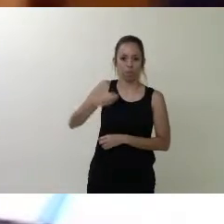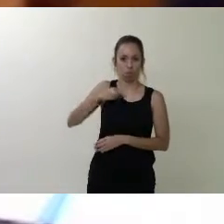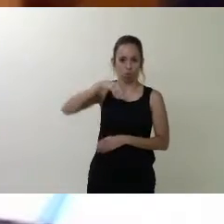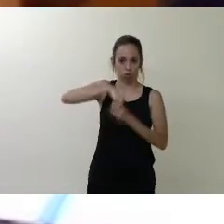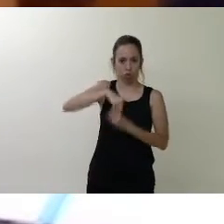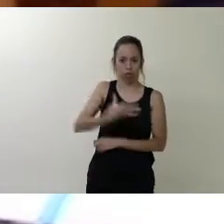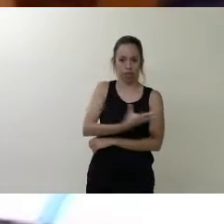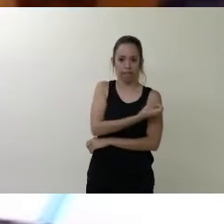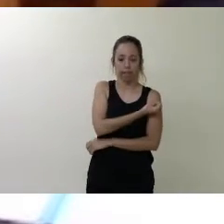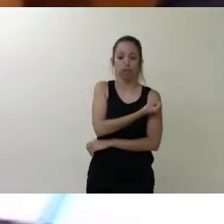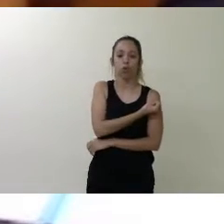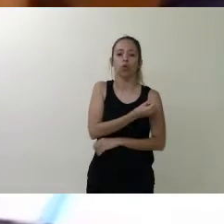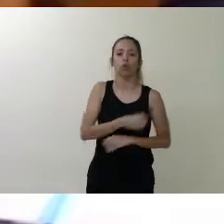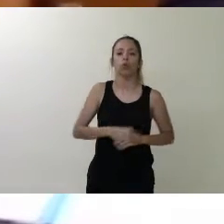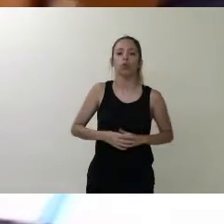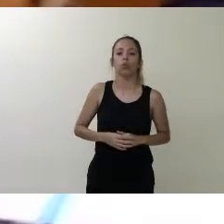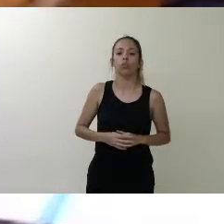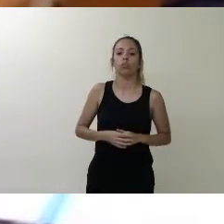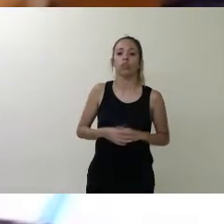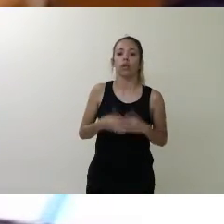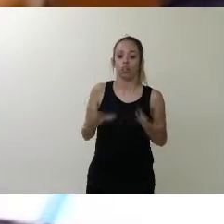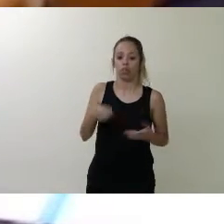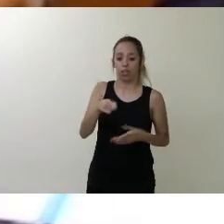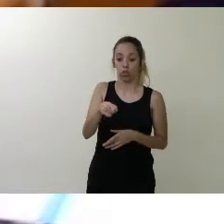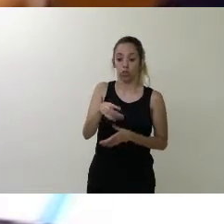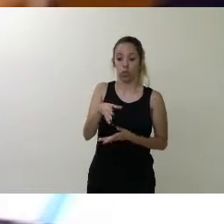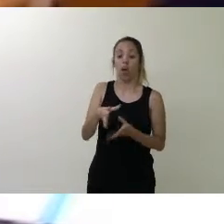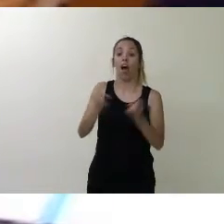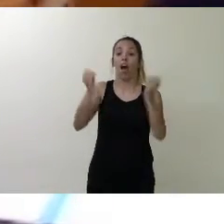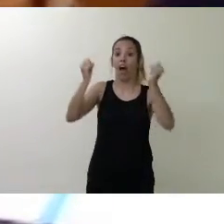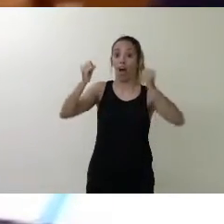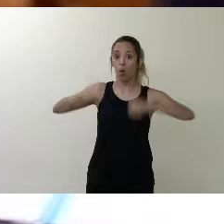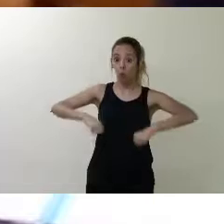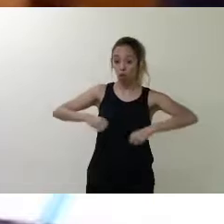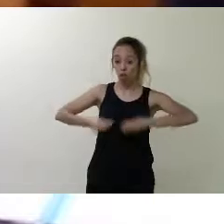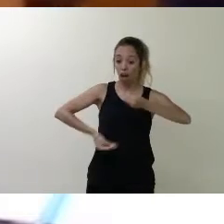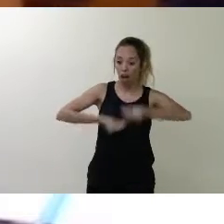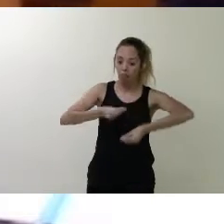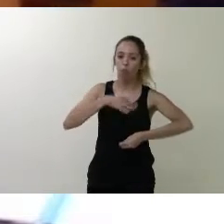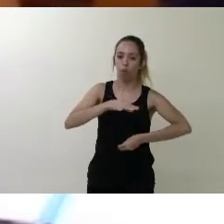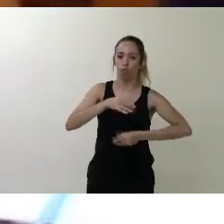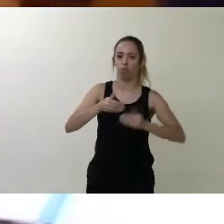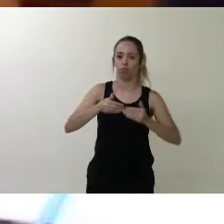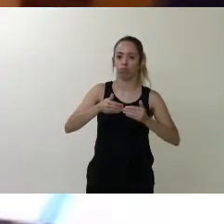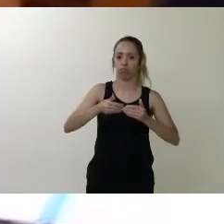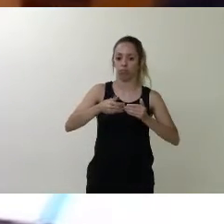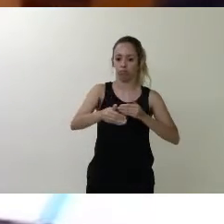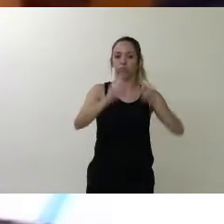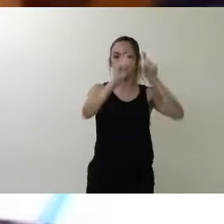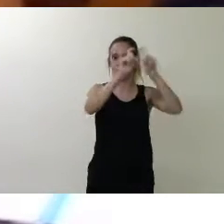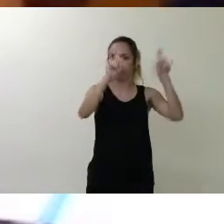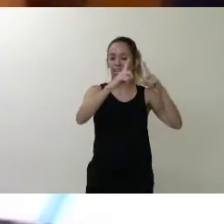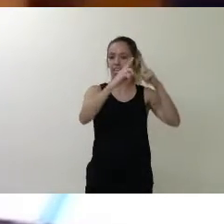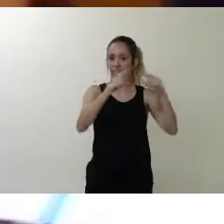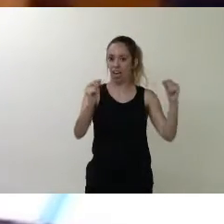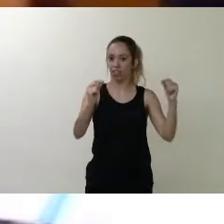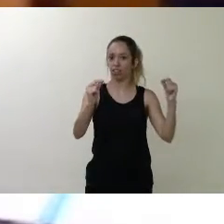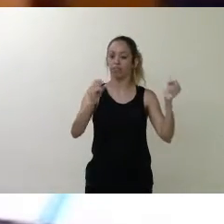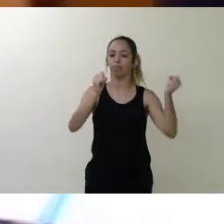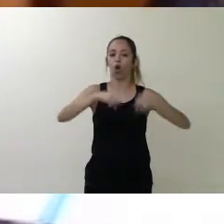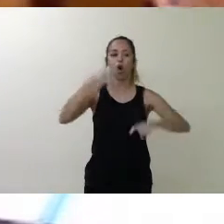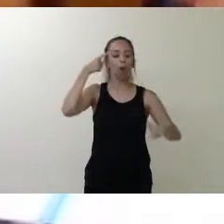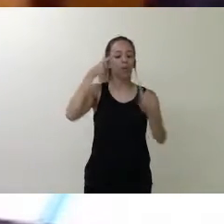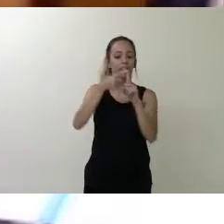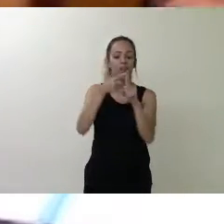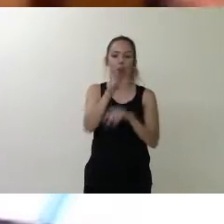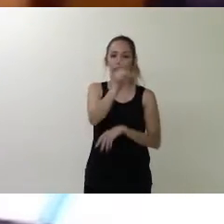manera se trata de dar cabida presupuestaria a un acuerdo, a un convenio con el organismo autónomo IAS para el sufragar los gastos